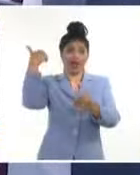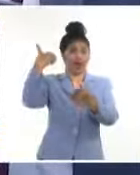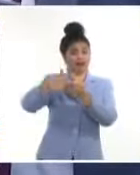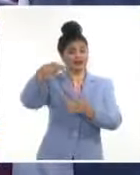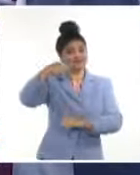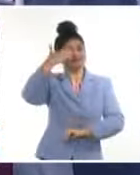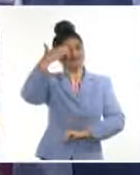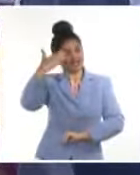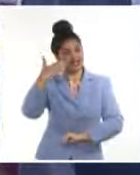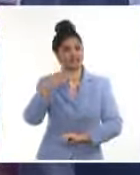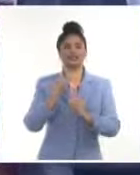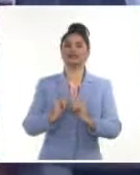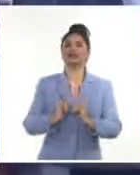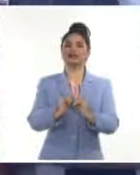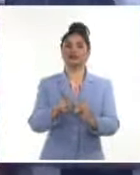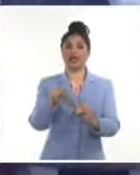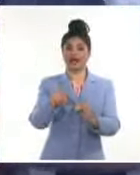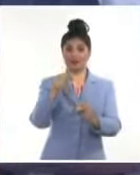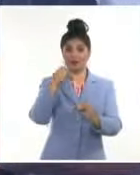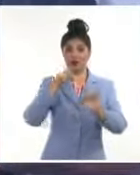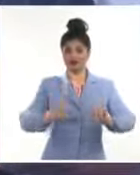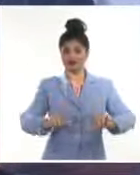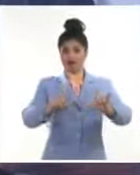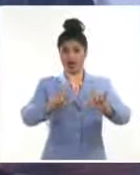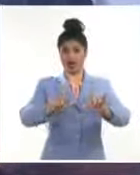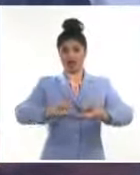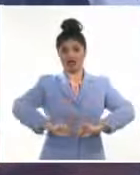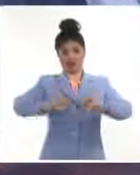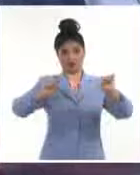que este trofeo que ustedes ven aquí es ustedes también.